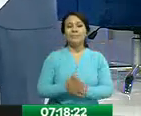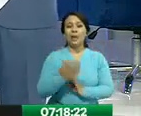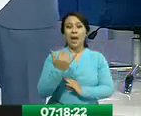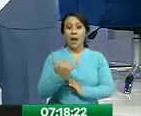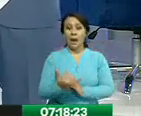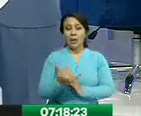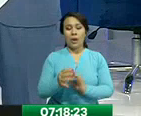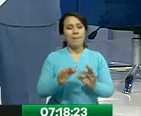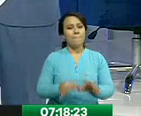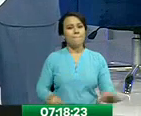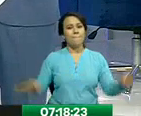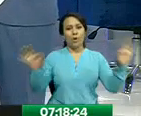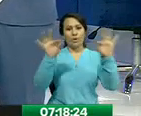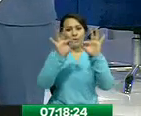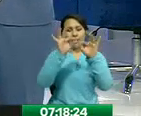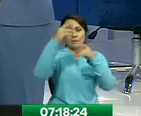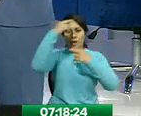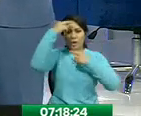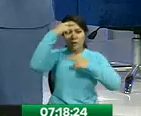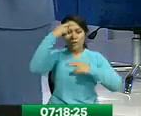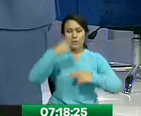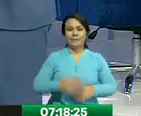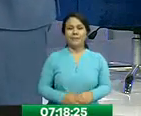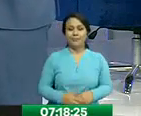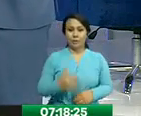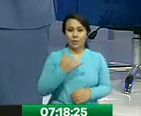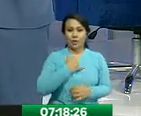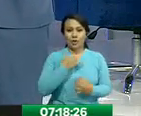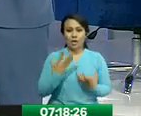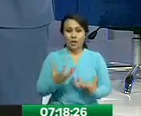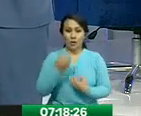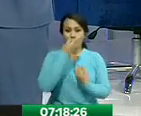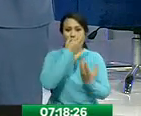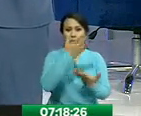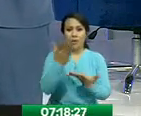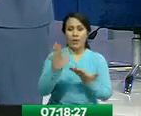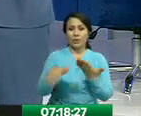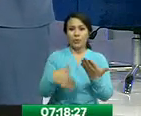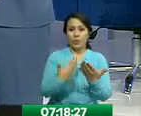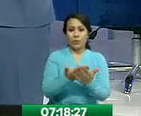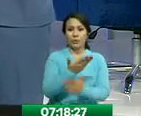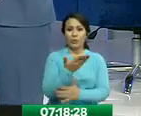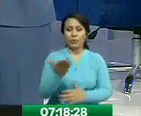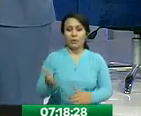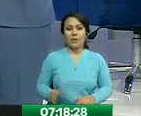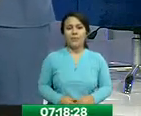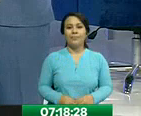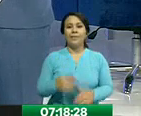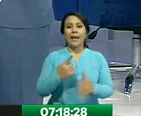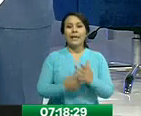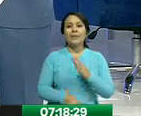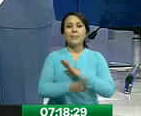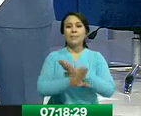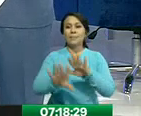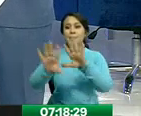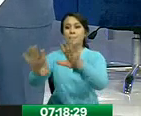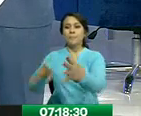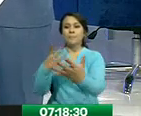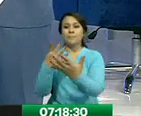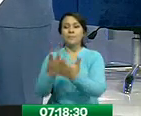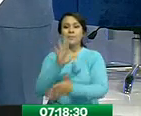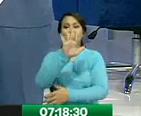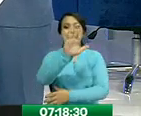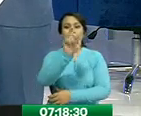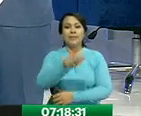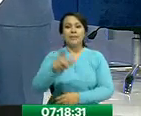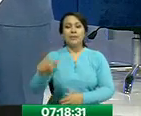ahora sí con importante información, porque yo le quiero contar a usted y a ustedes, amables televidentes, que capturan a 5